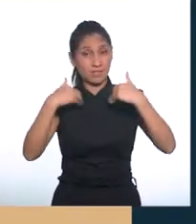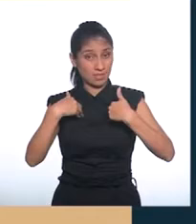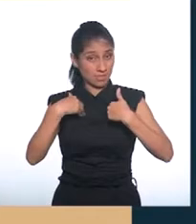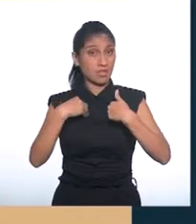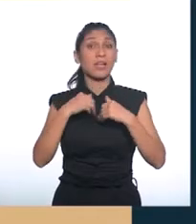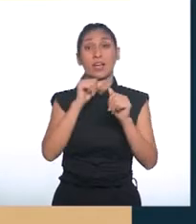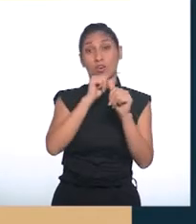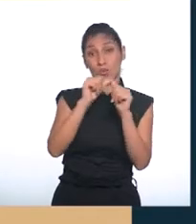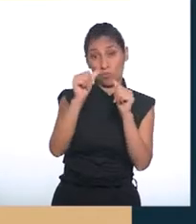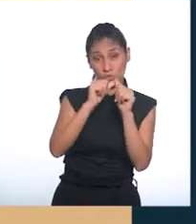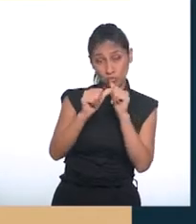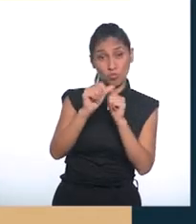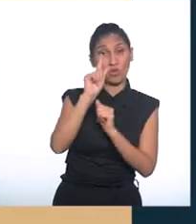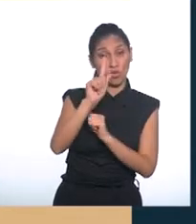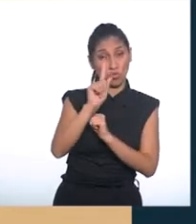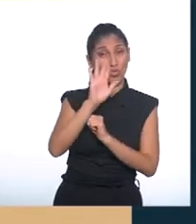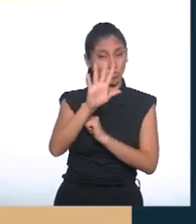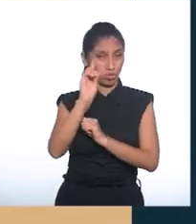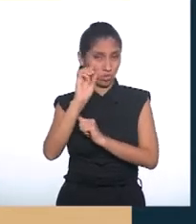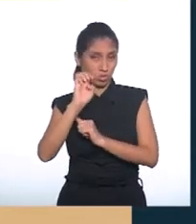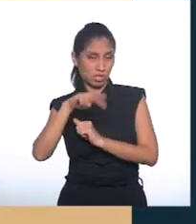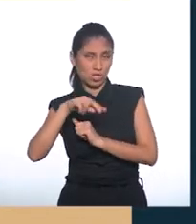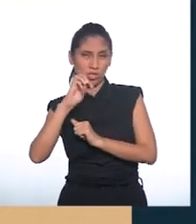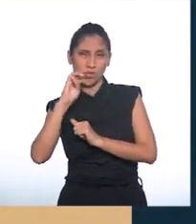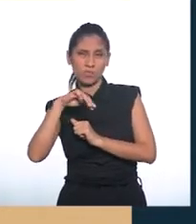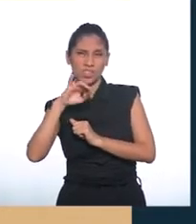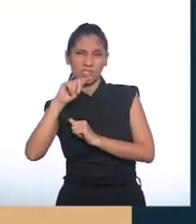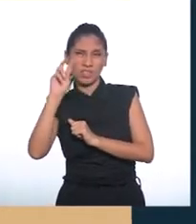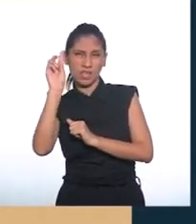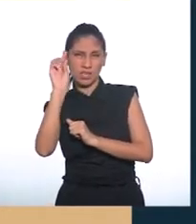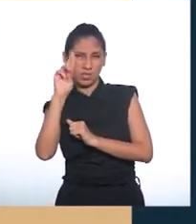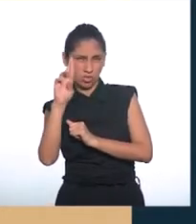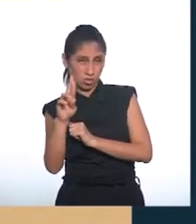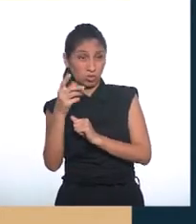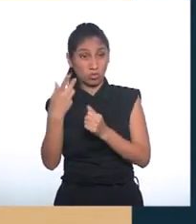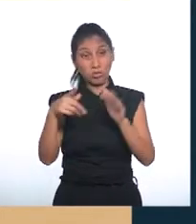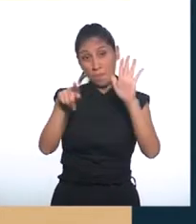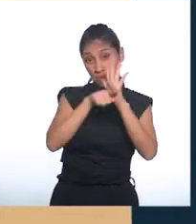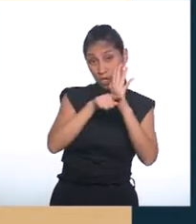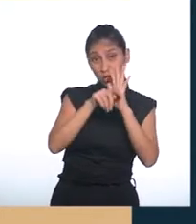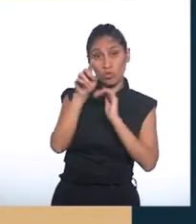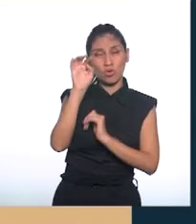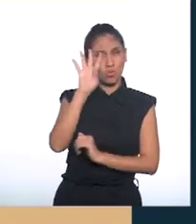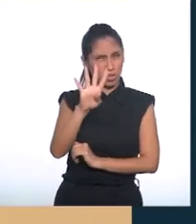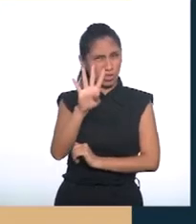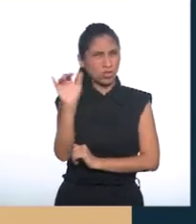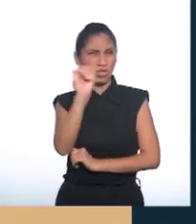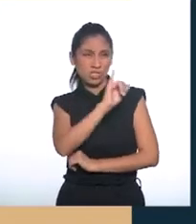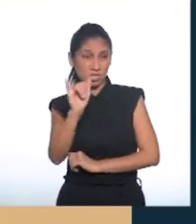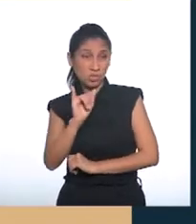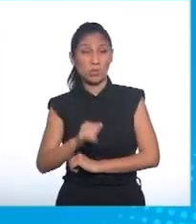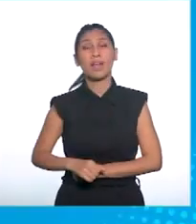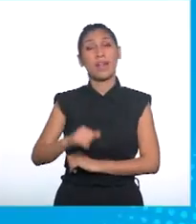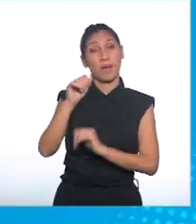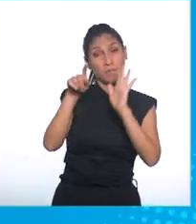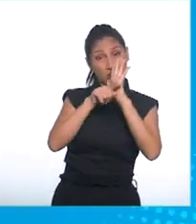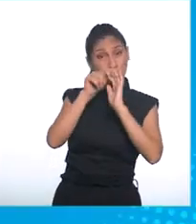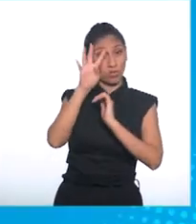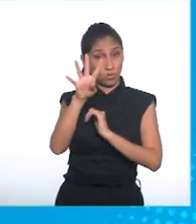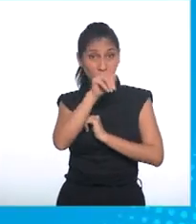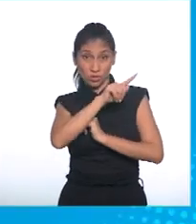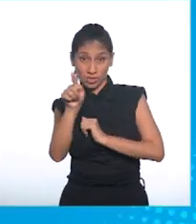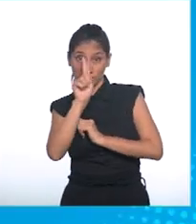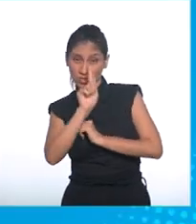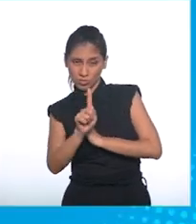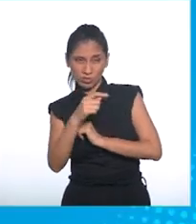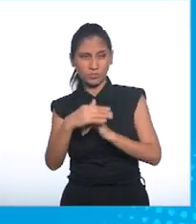1. Entonces, -4 sería equivalente a -4 entre 1.